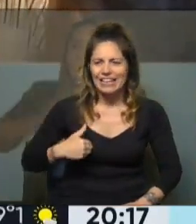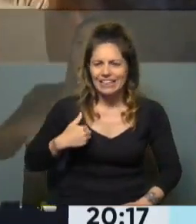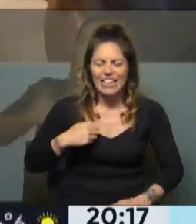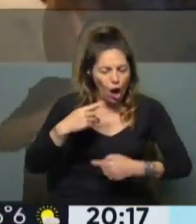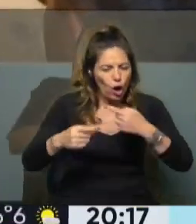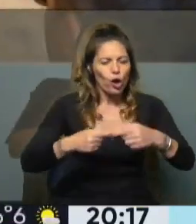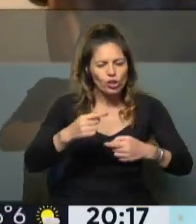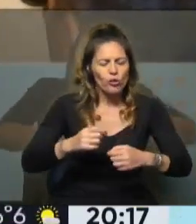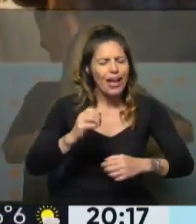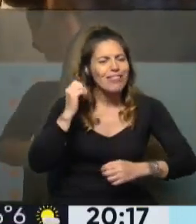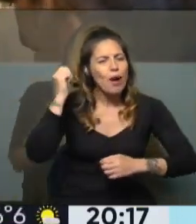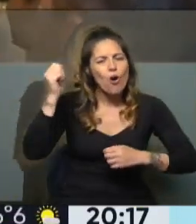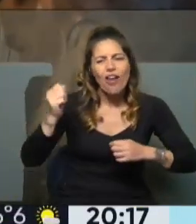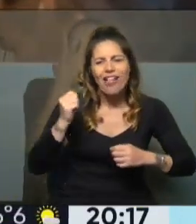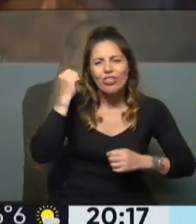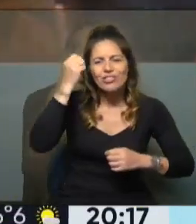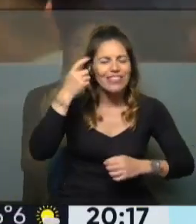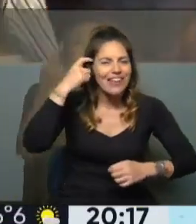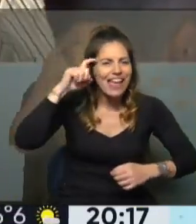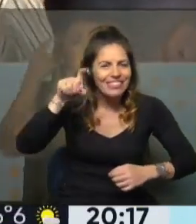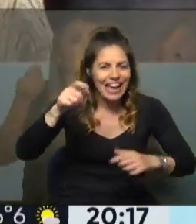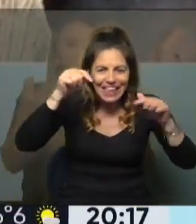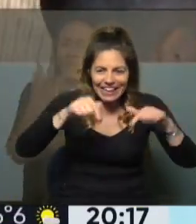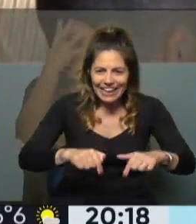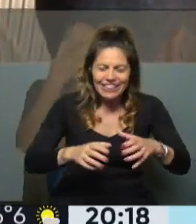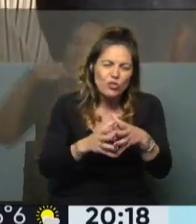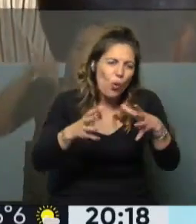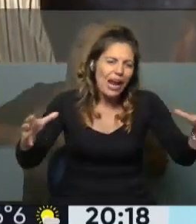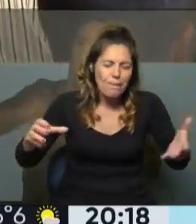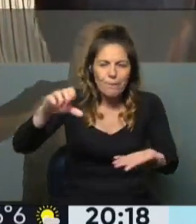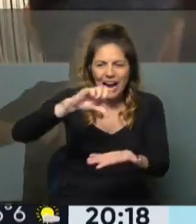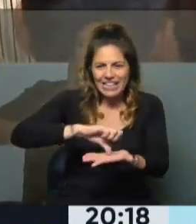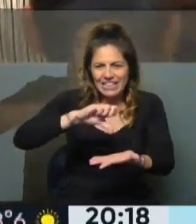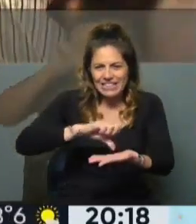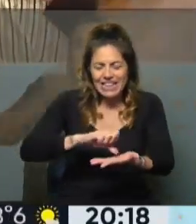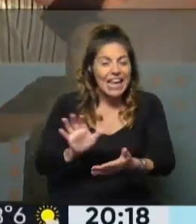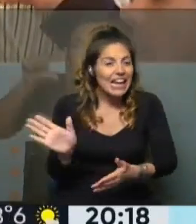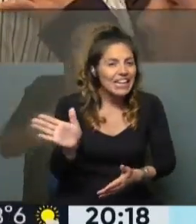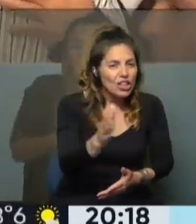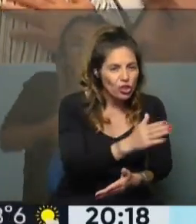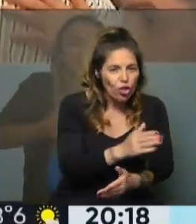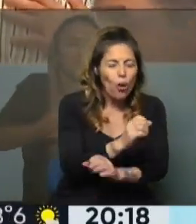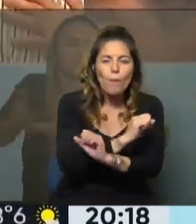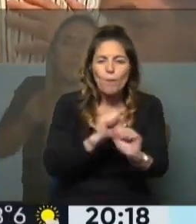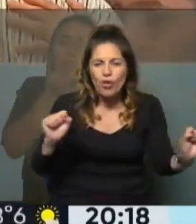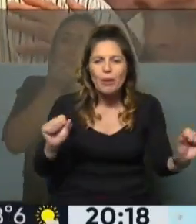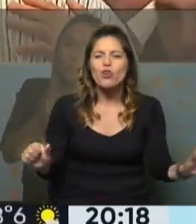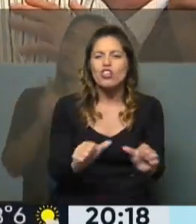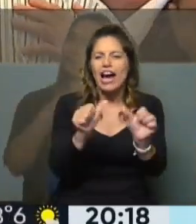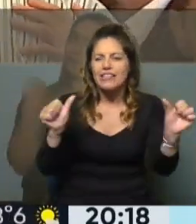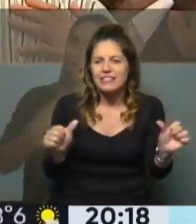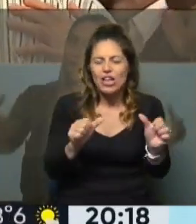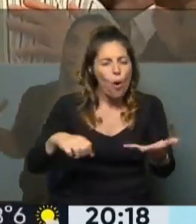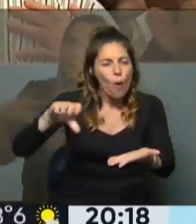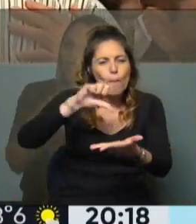sigan enamorándose de la idea de que este es un gran país y que entre todos lo podemos hacer